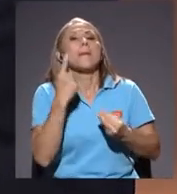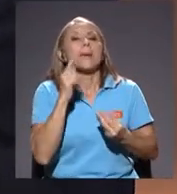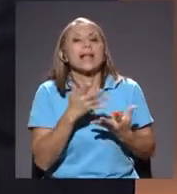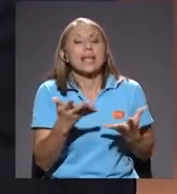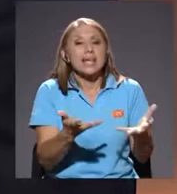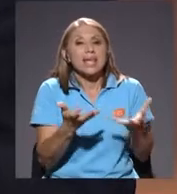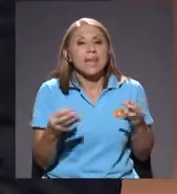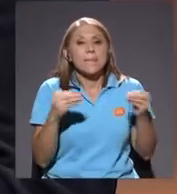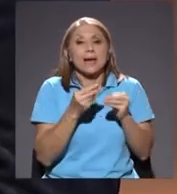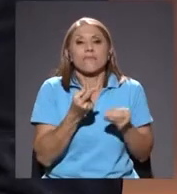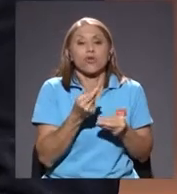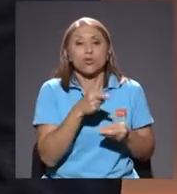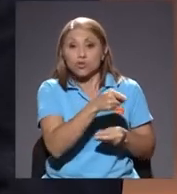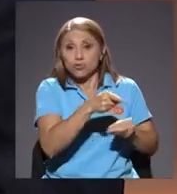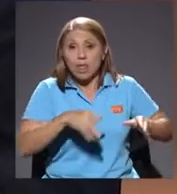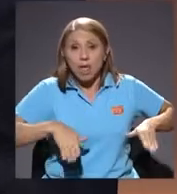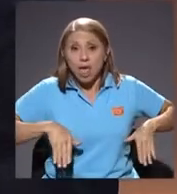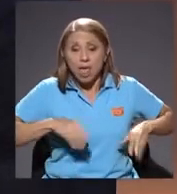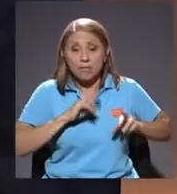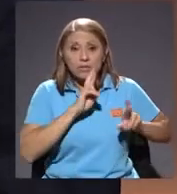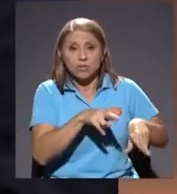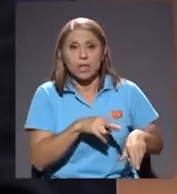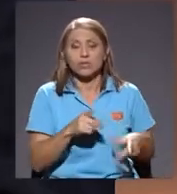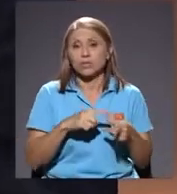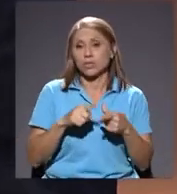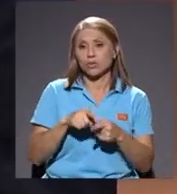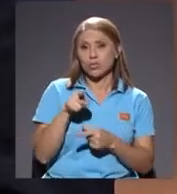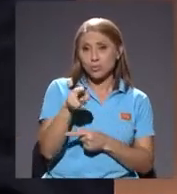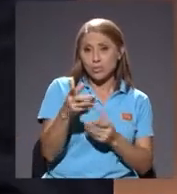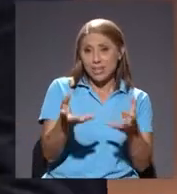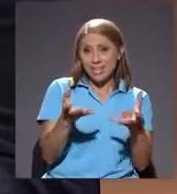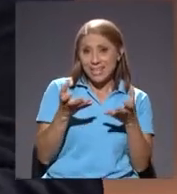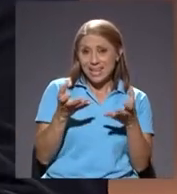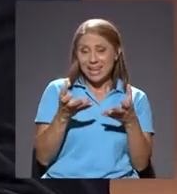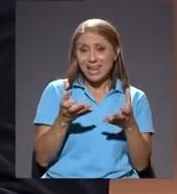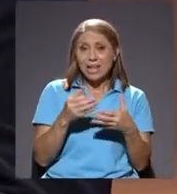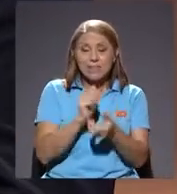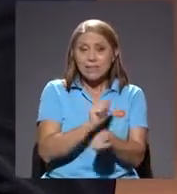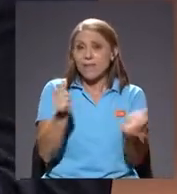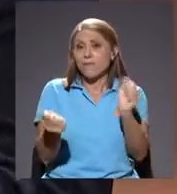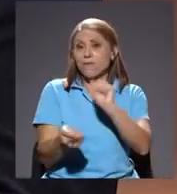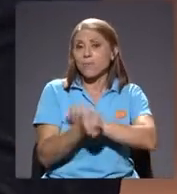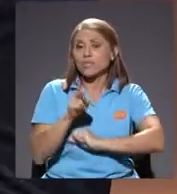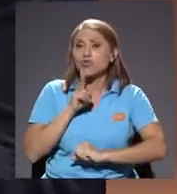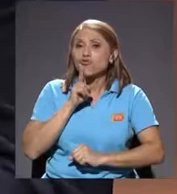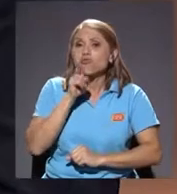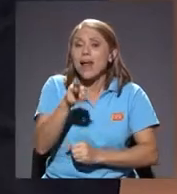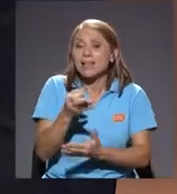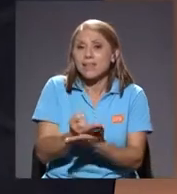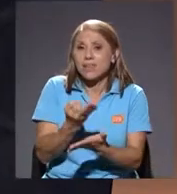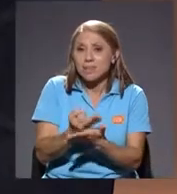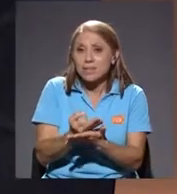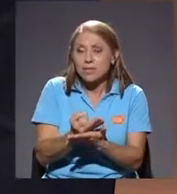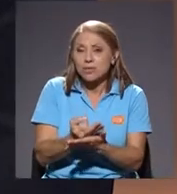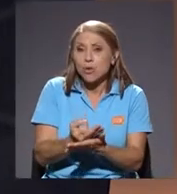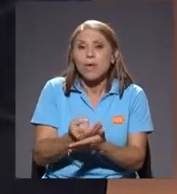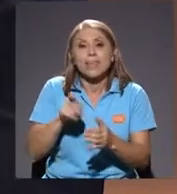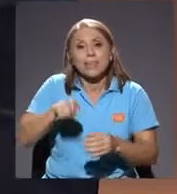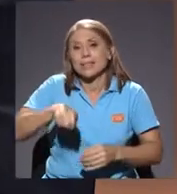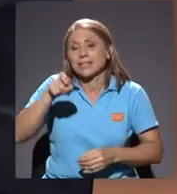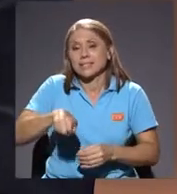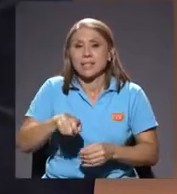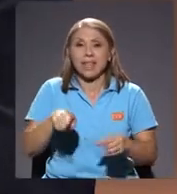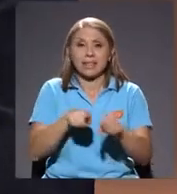resultados posibles entonces si usted quiere una transformación real del financiamiento de cualquier ámbito necesita también incorporar un